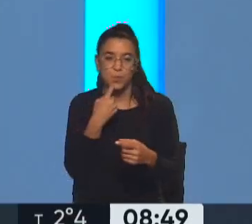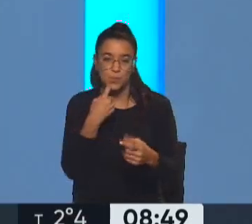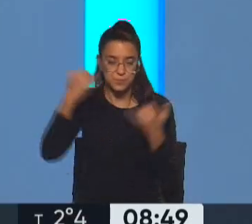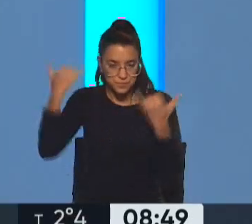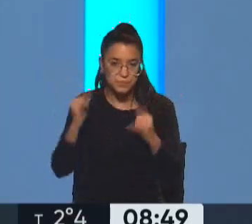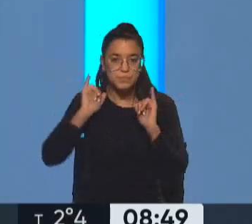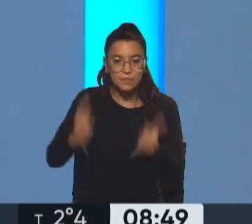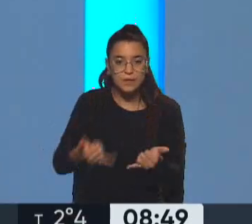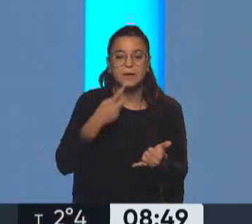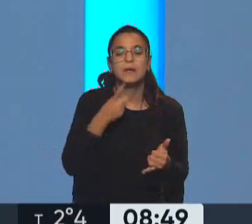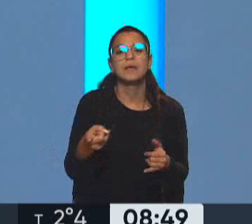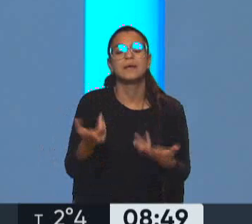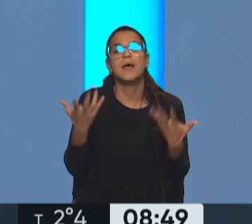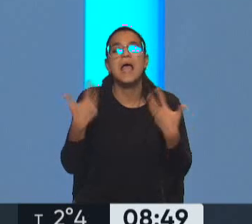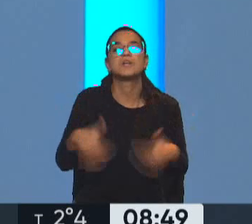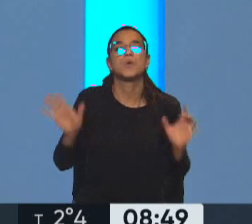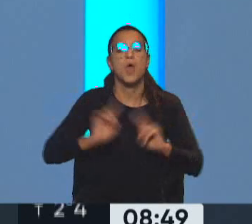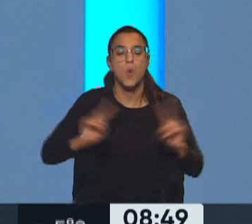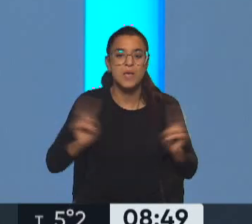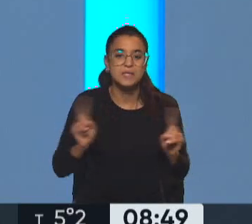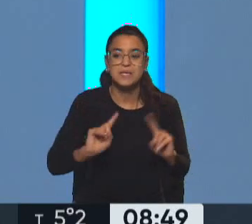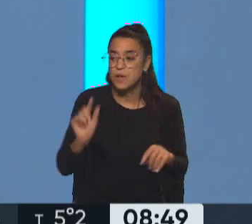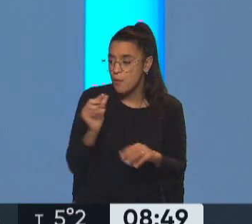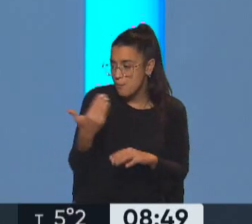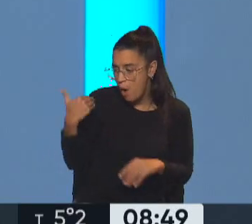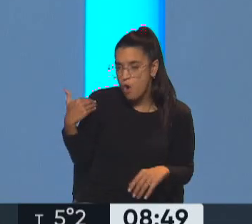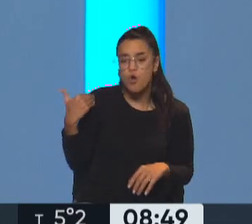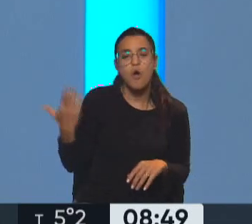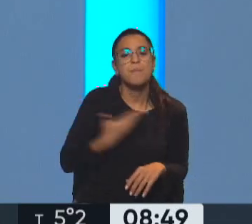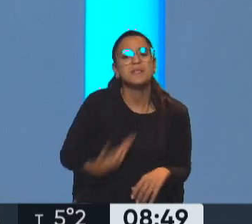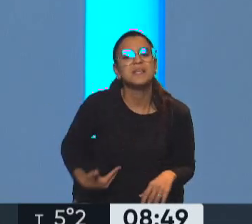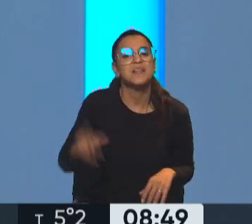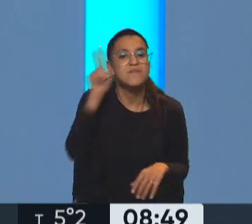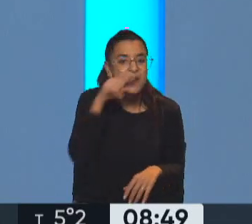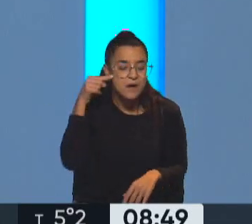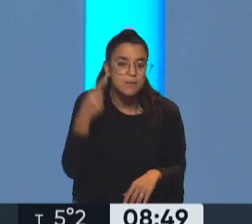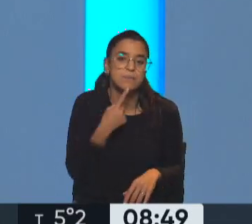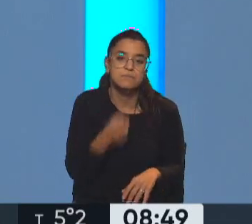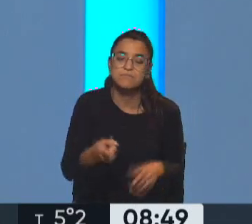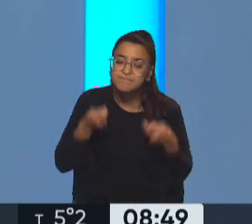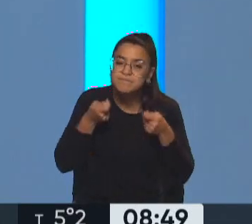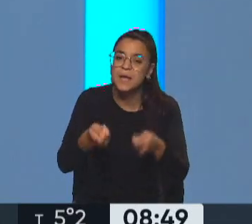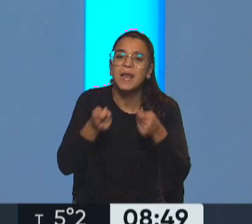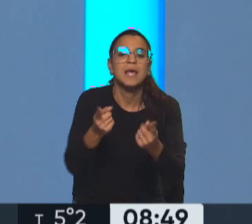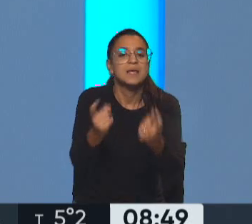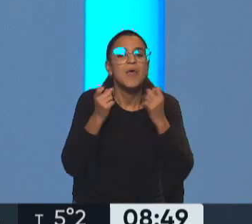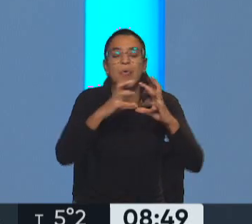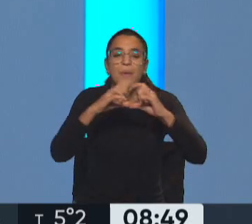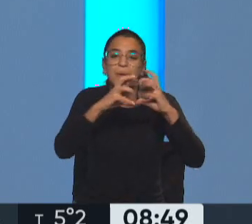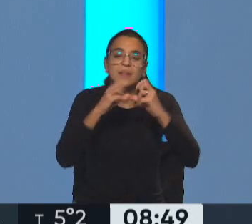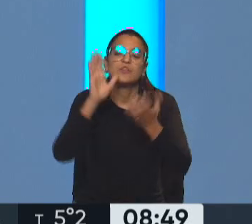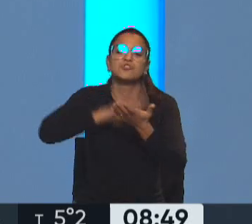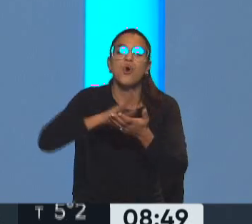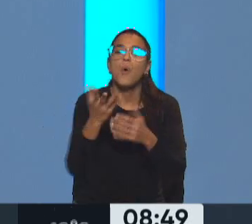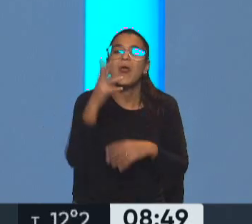generó algunos cuestionamientos y tampoco es casualidad que en los últimos días del presidente alberto fernández haya puesto tanto énfasis en la necesidad de debatir las retenciones